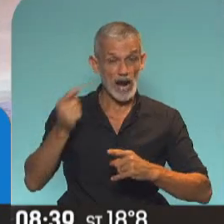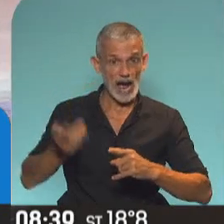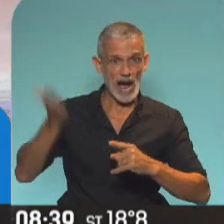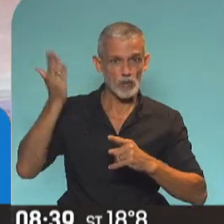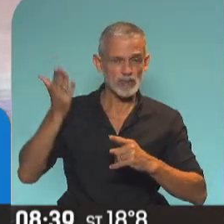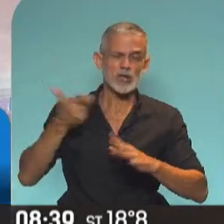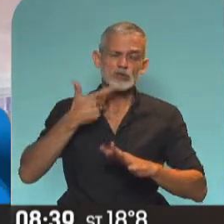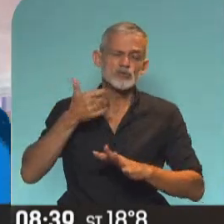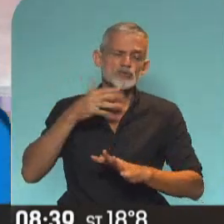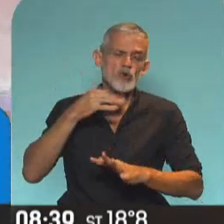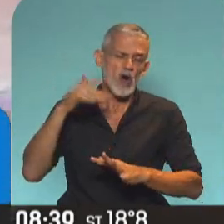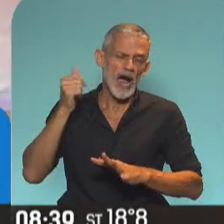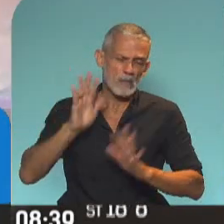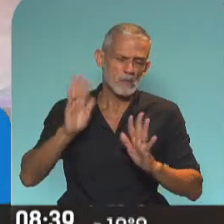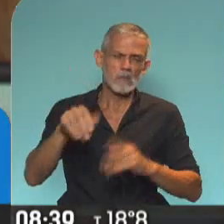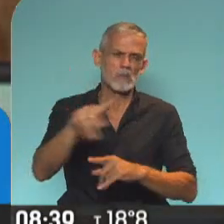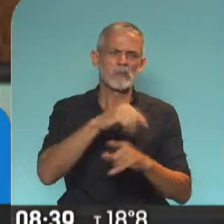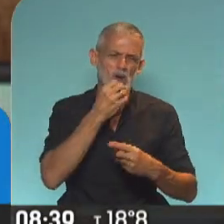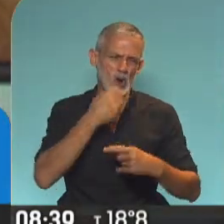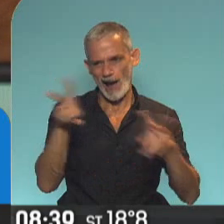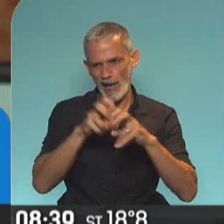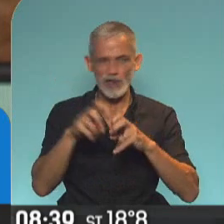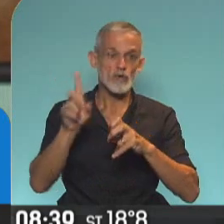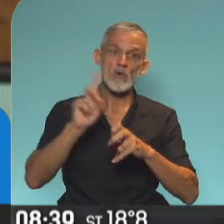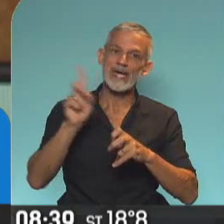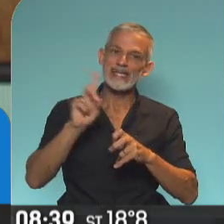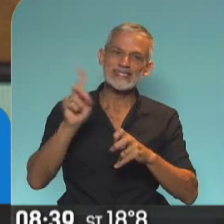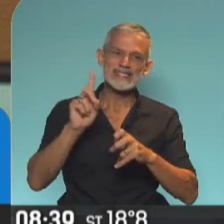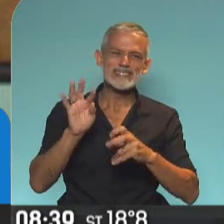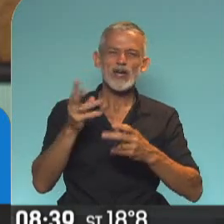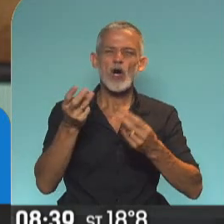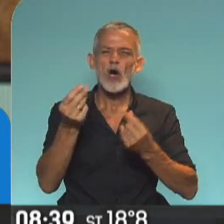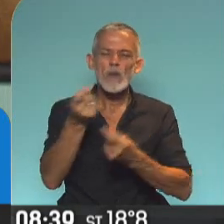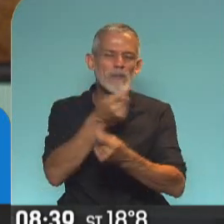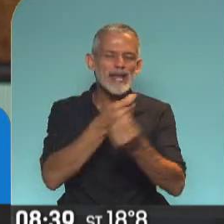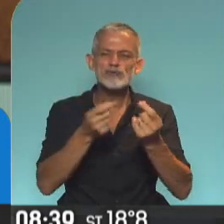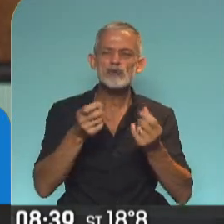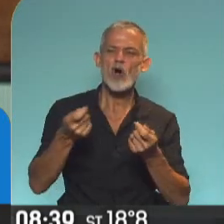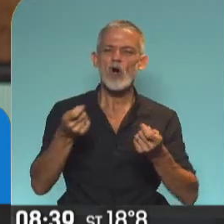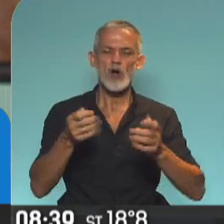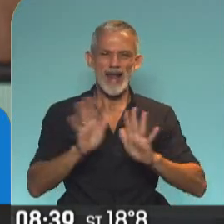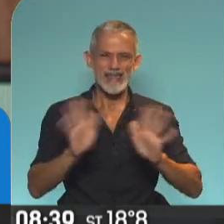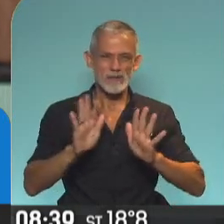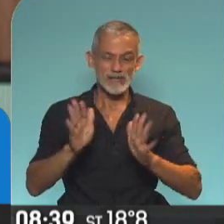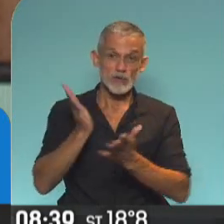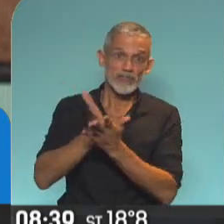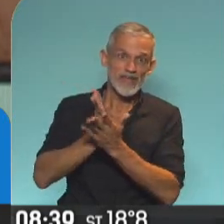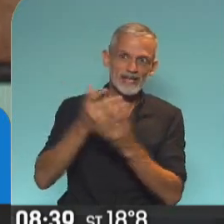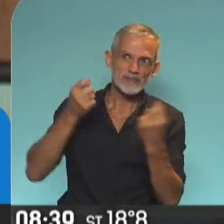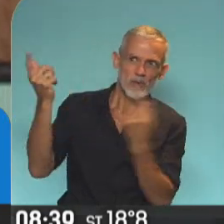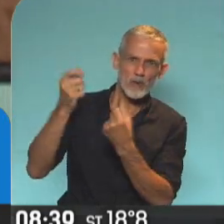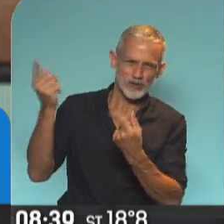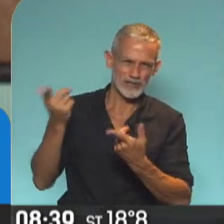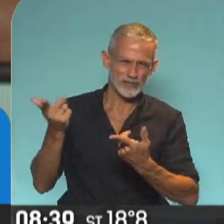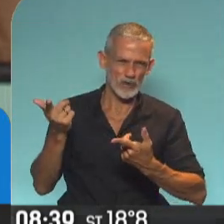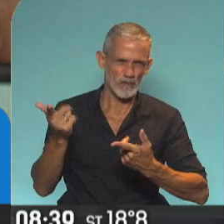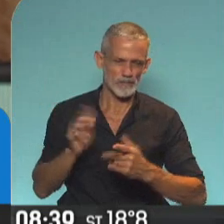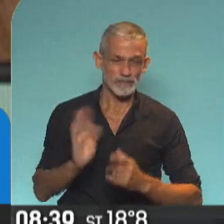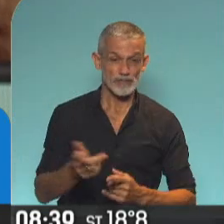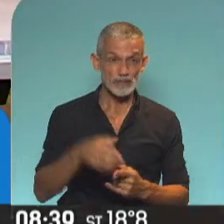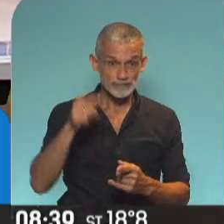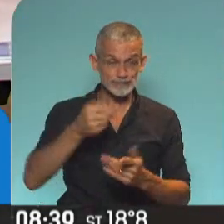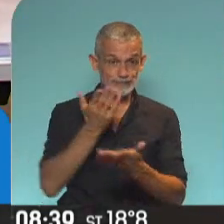dólar exportado, terminaba dando 11,8%, por ejemplo el grano de maíz está en 12. Bueno, finalmente hoy